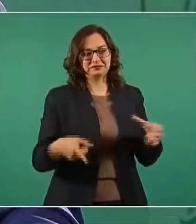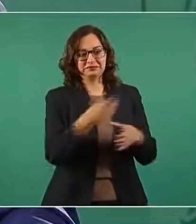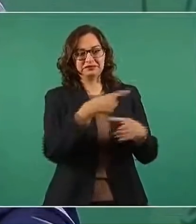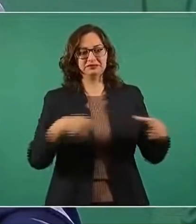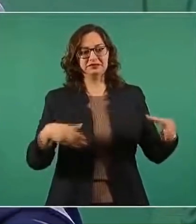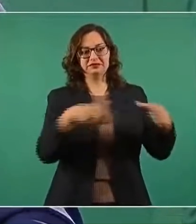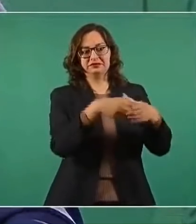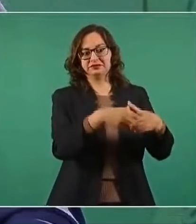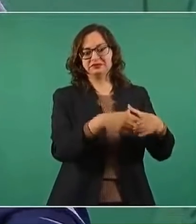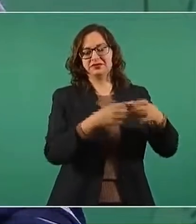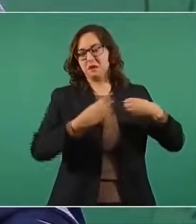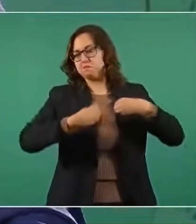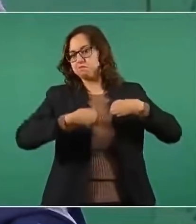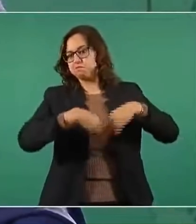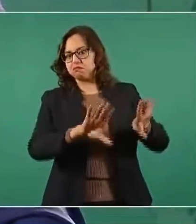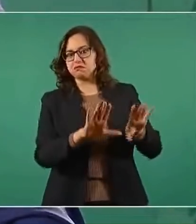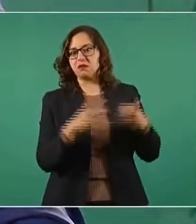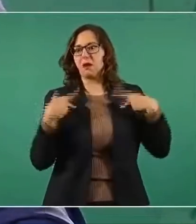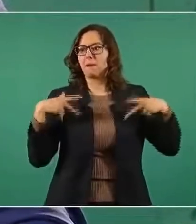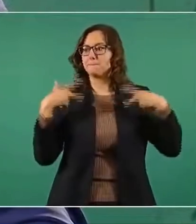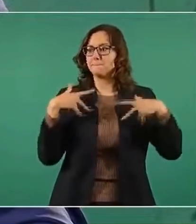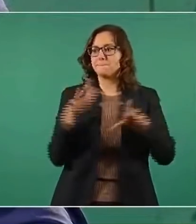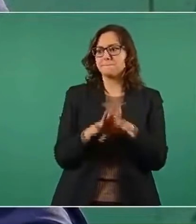se liberó.